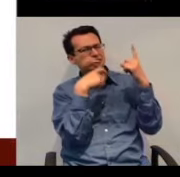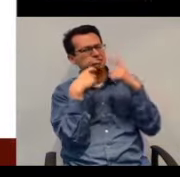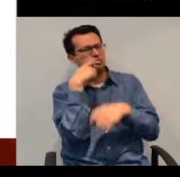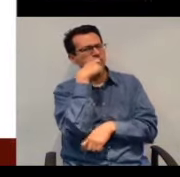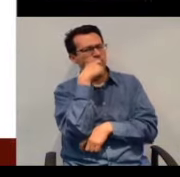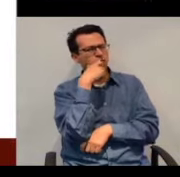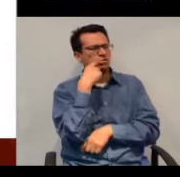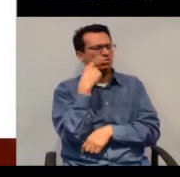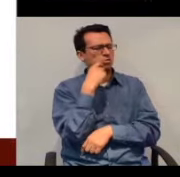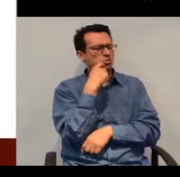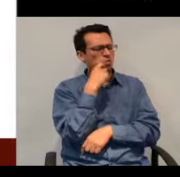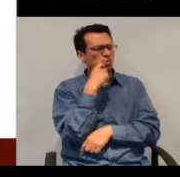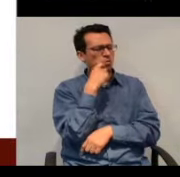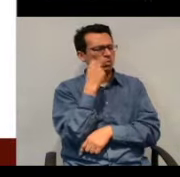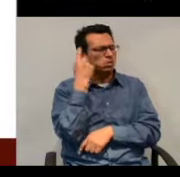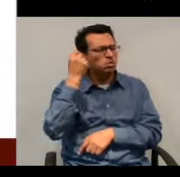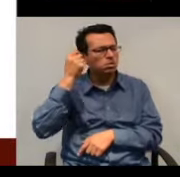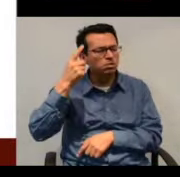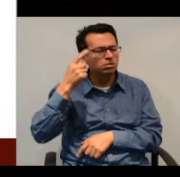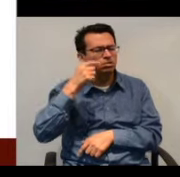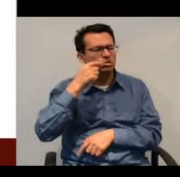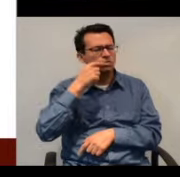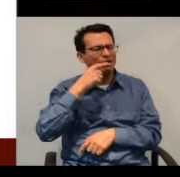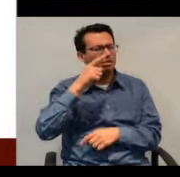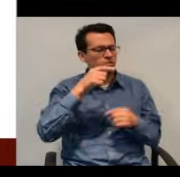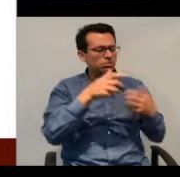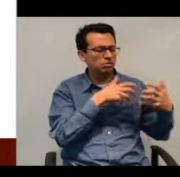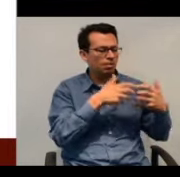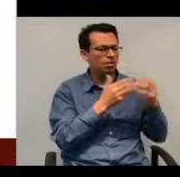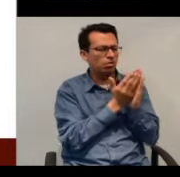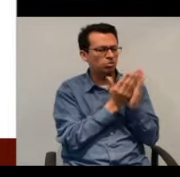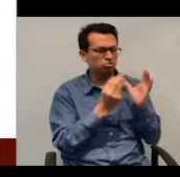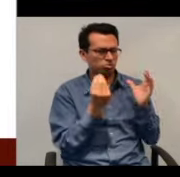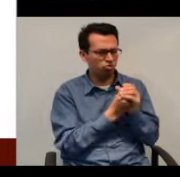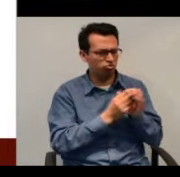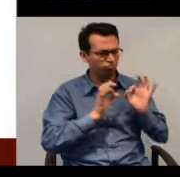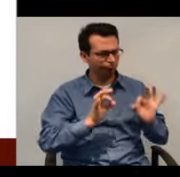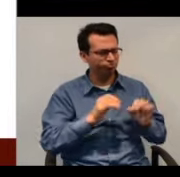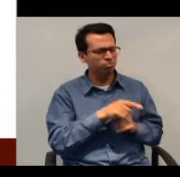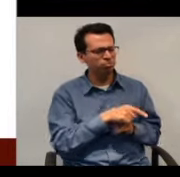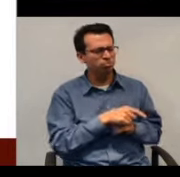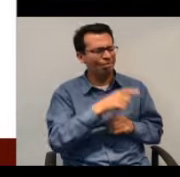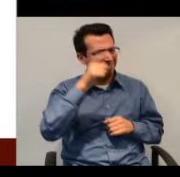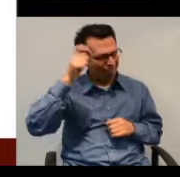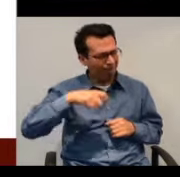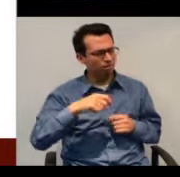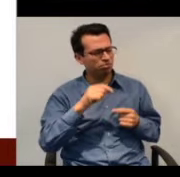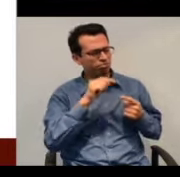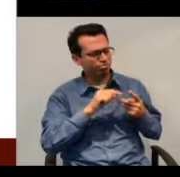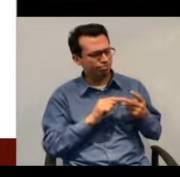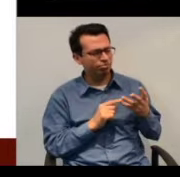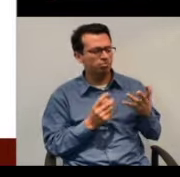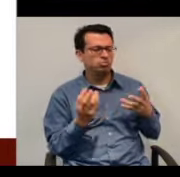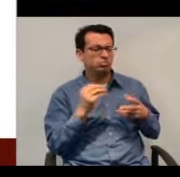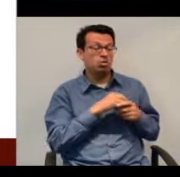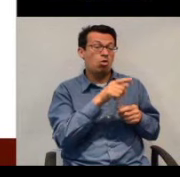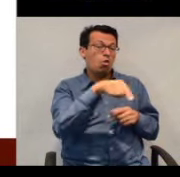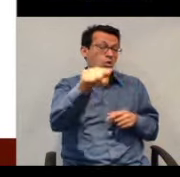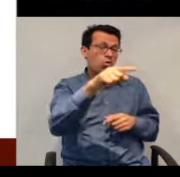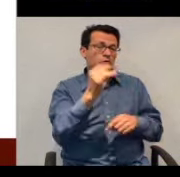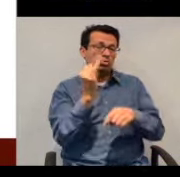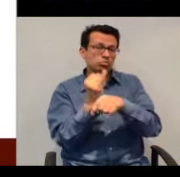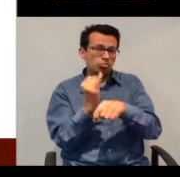debería tener un sistema de educación superior inclusivo y cómo las instituciones de educación superior pueden fomentar y